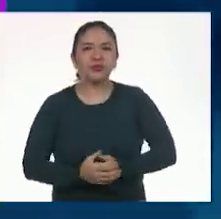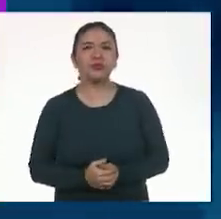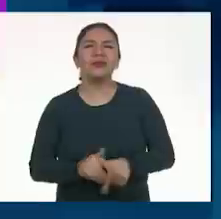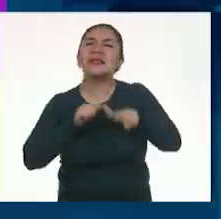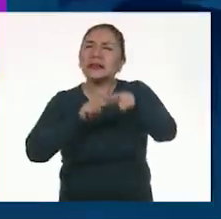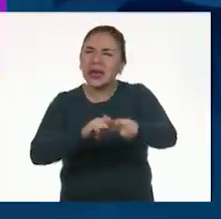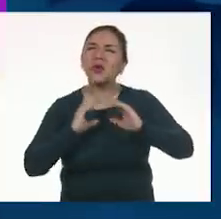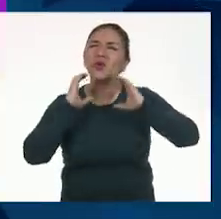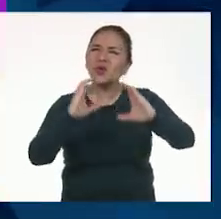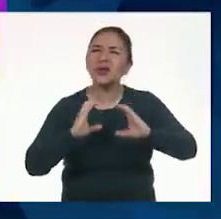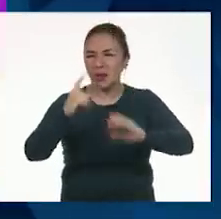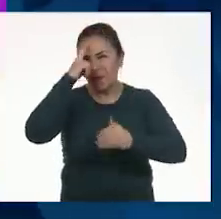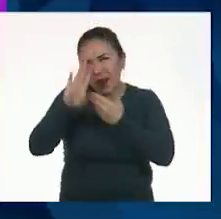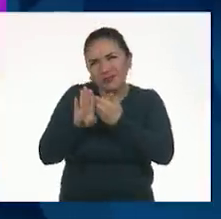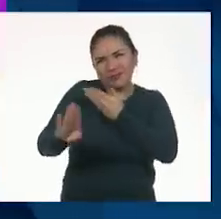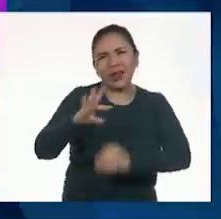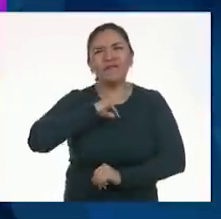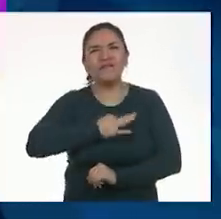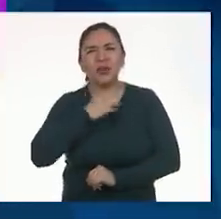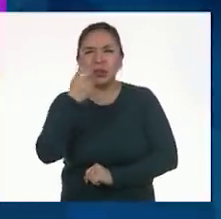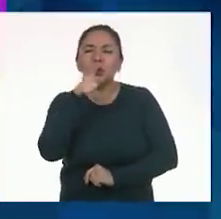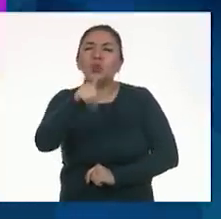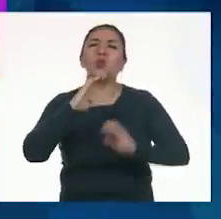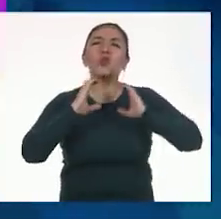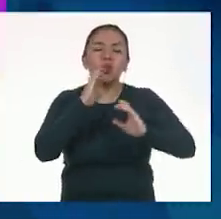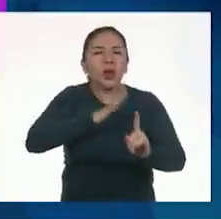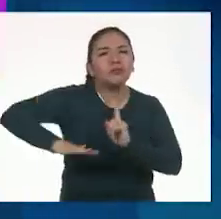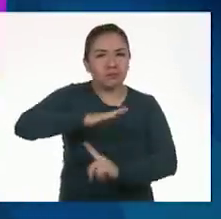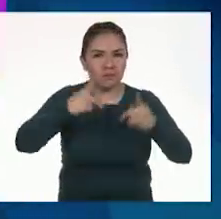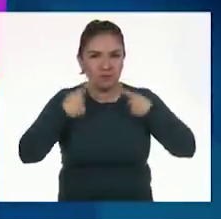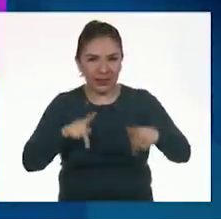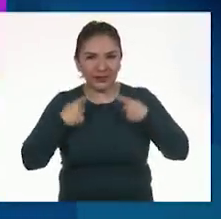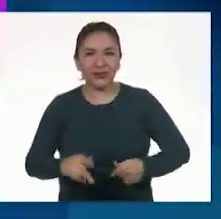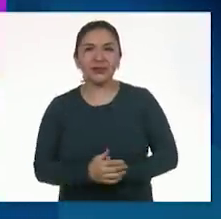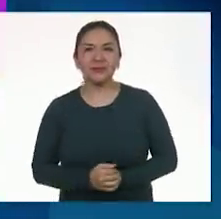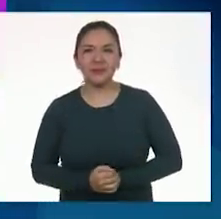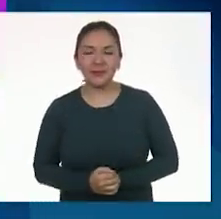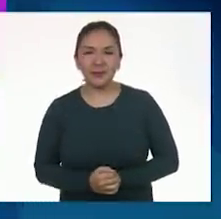Sigamos luchando juntos contra este virus, cuidándonos los unos a los otros.